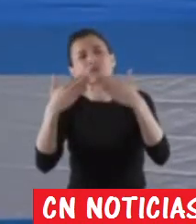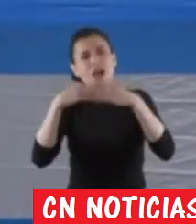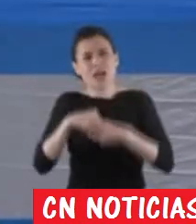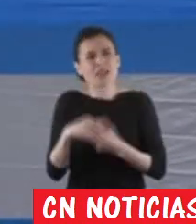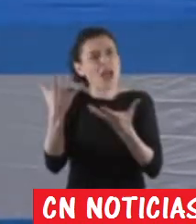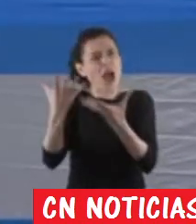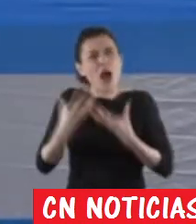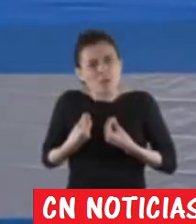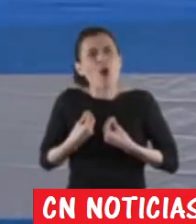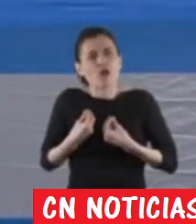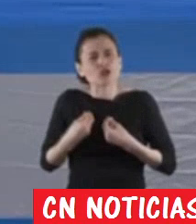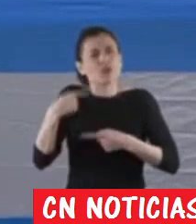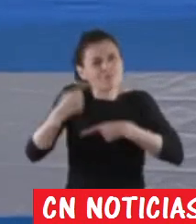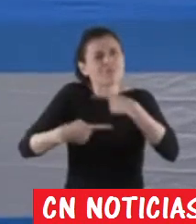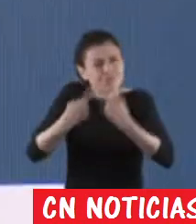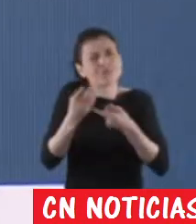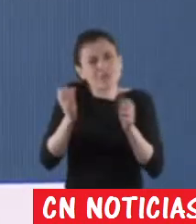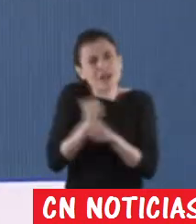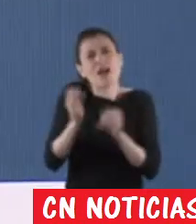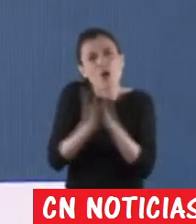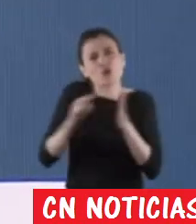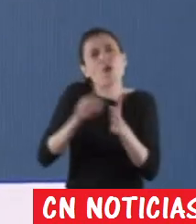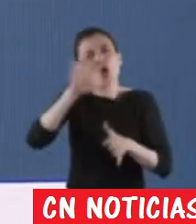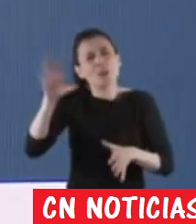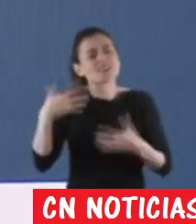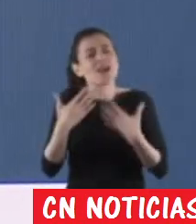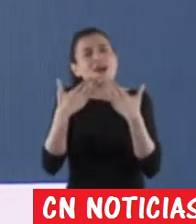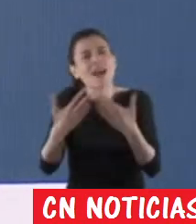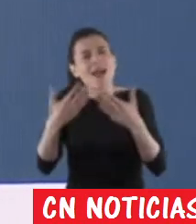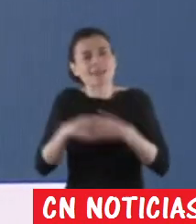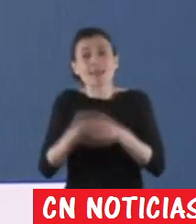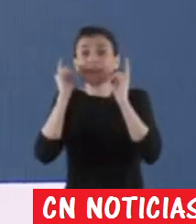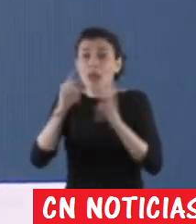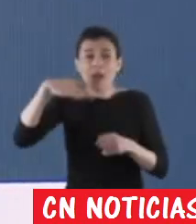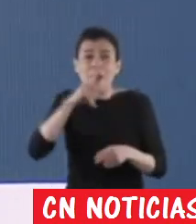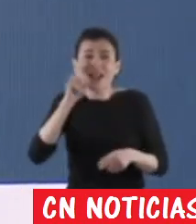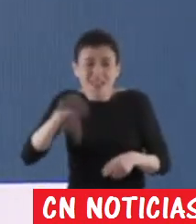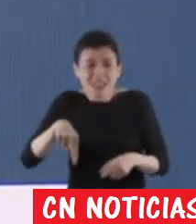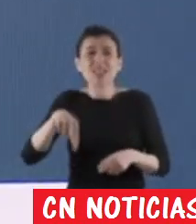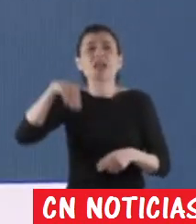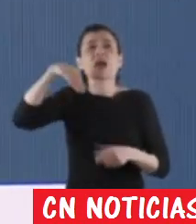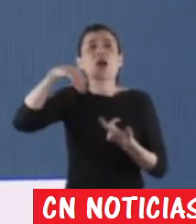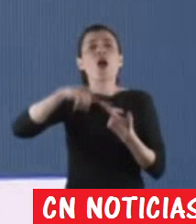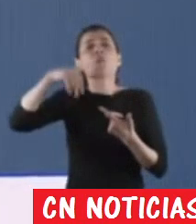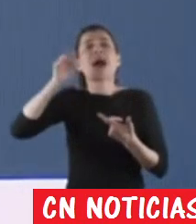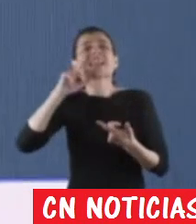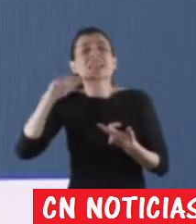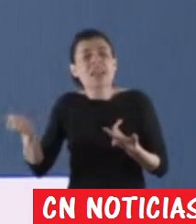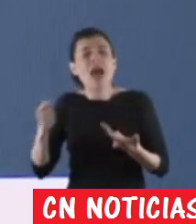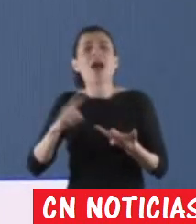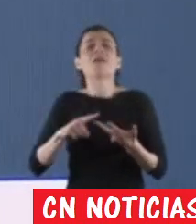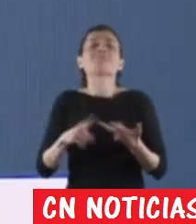seguir apoyando a nuestra provincia de Buenos Aires. Gracias, Martín, Marina. Martín hoy,